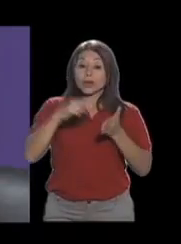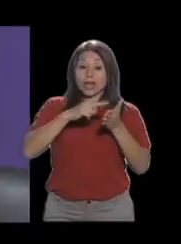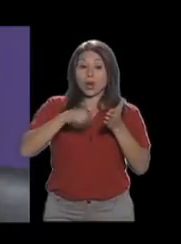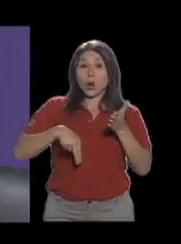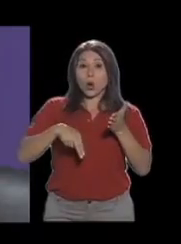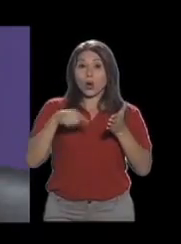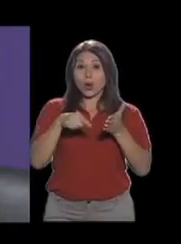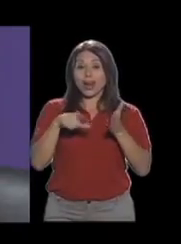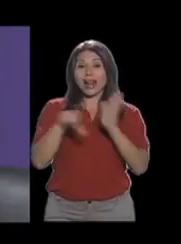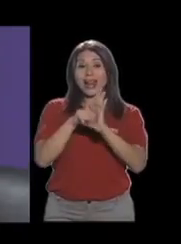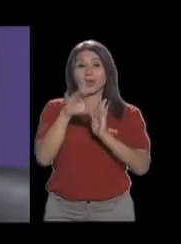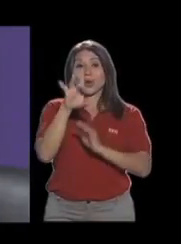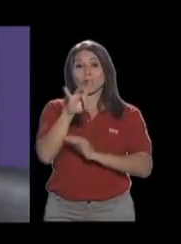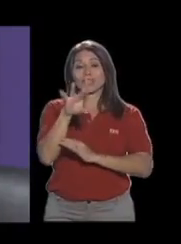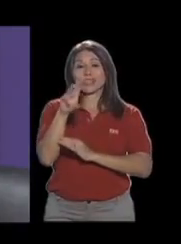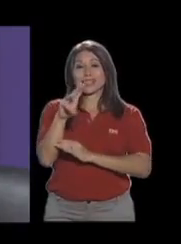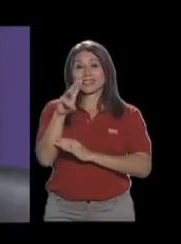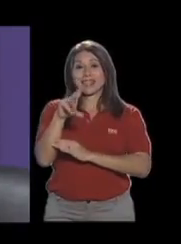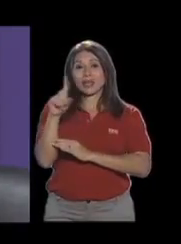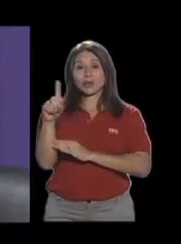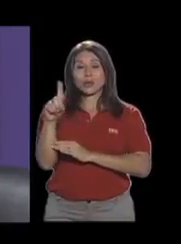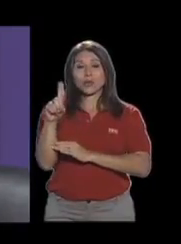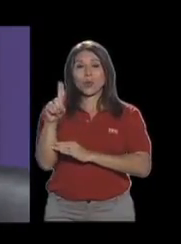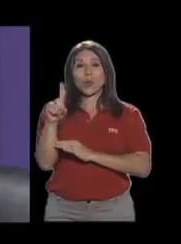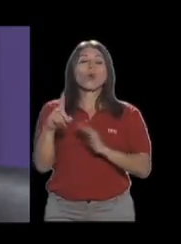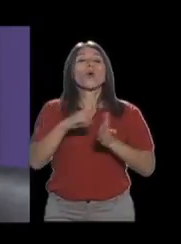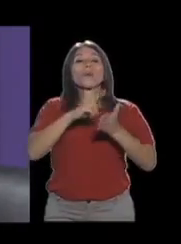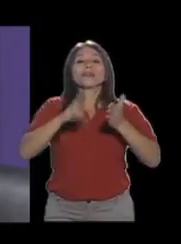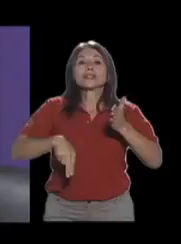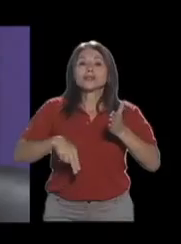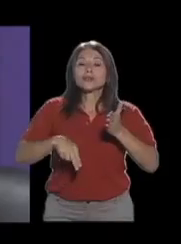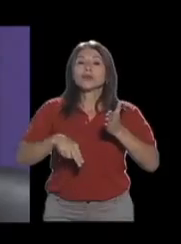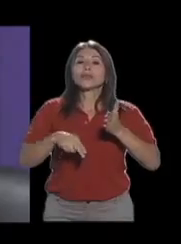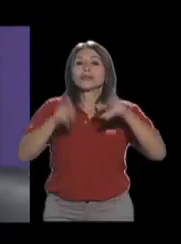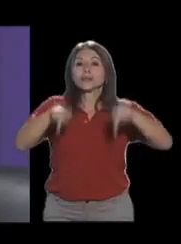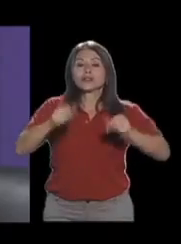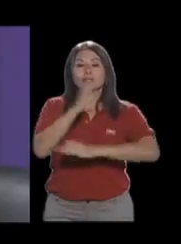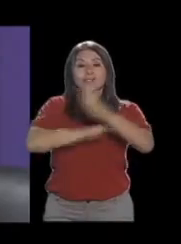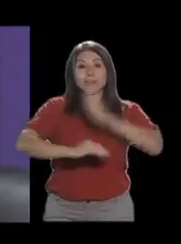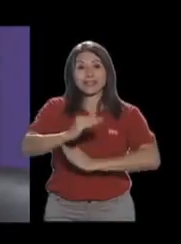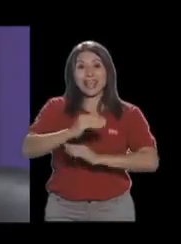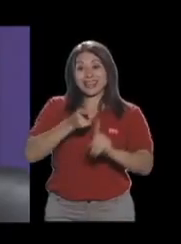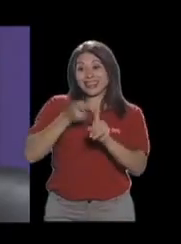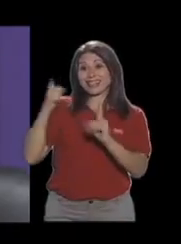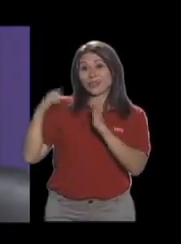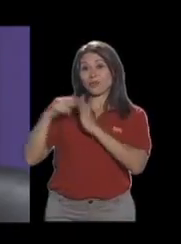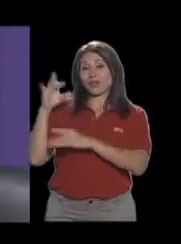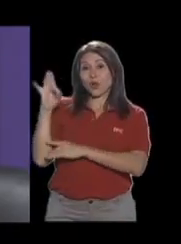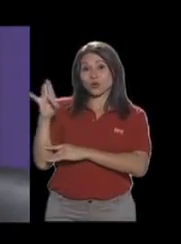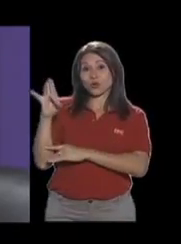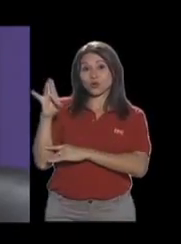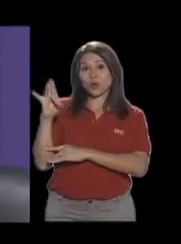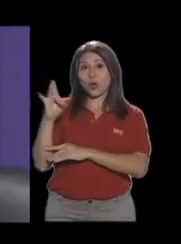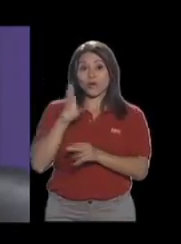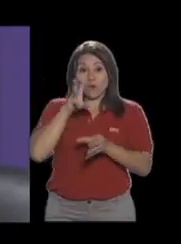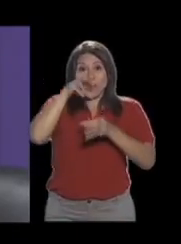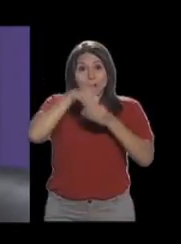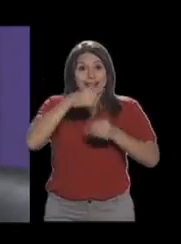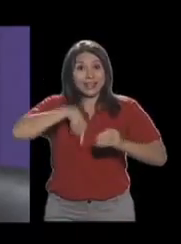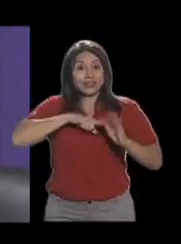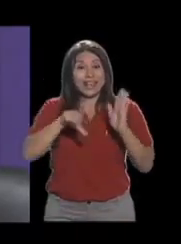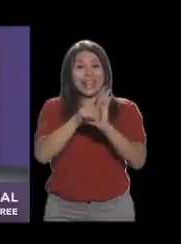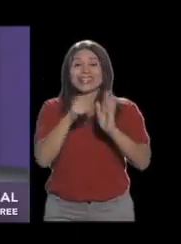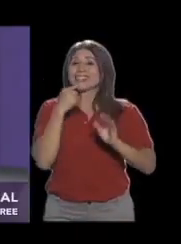Ley 8661, forma parte de nuestro ordenamiento jurídico del 2008, dice no, elimine curatela porque está sustituyendo a la